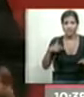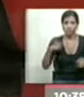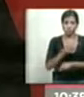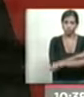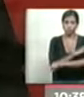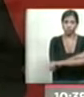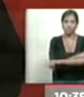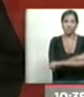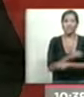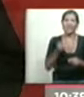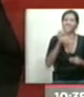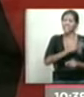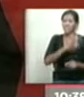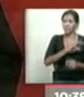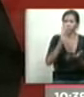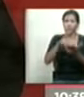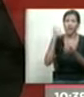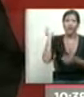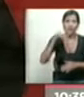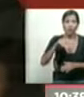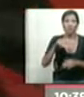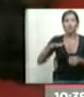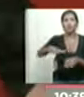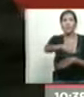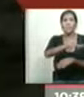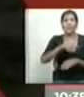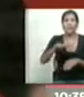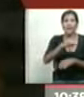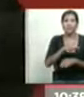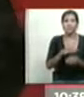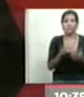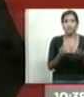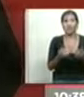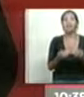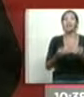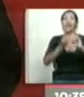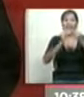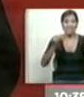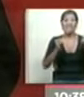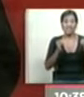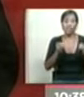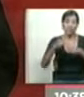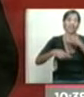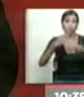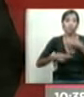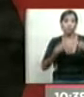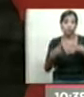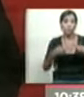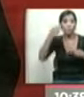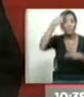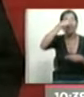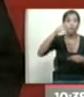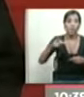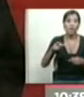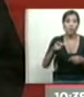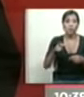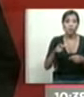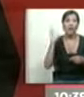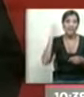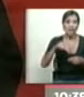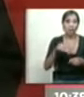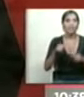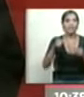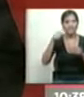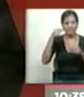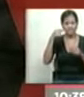estuvo hoy en Aragua, estuvo en una plaza que fue recuperada por la revolución para el pueblo aragüeño, y Pedro, las